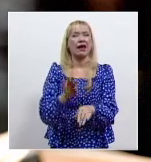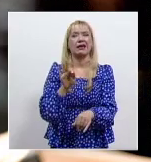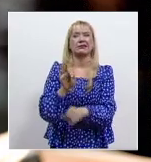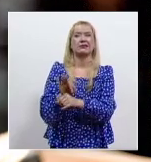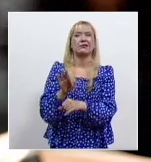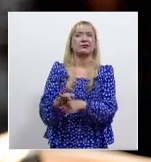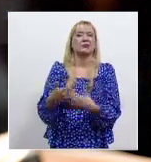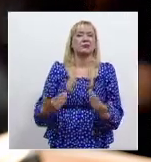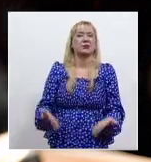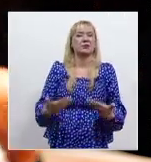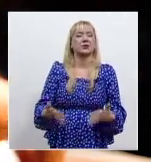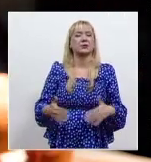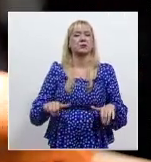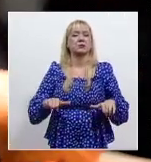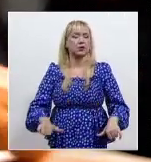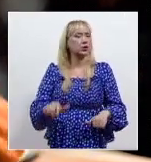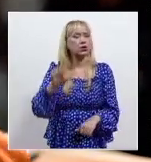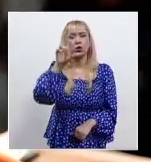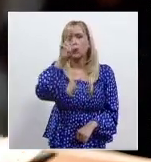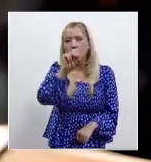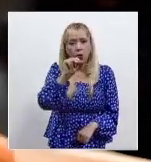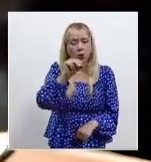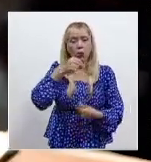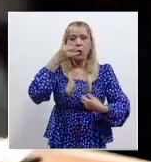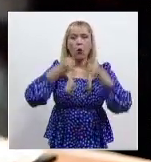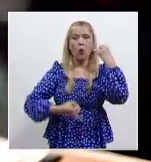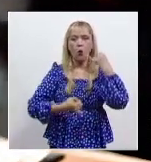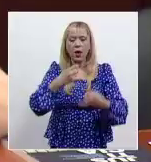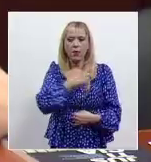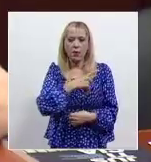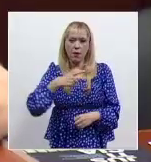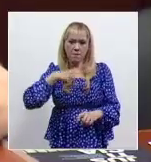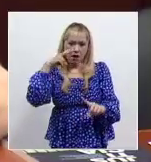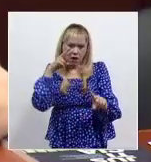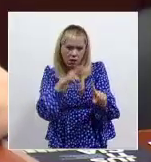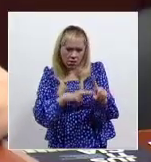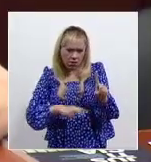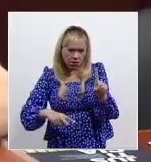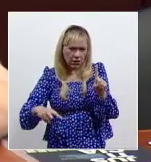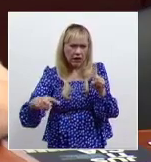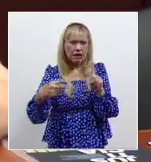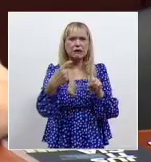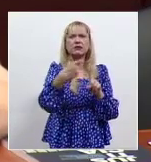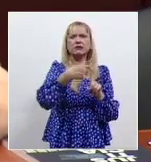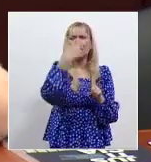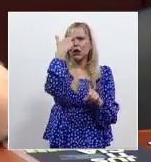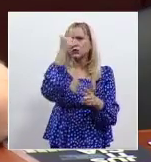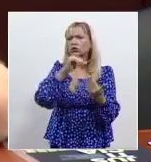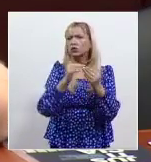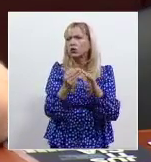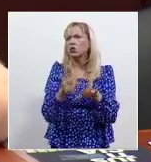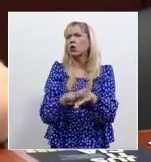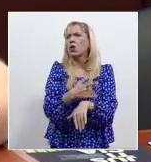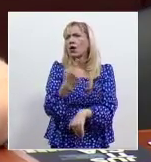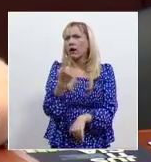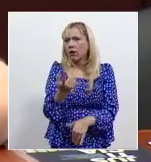juzgadora entiende el contexto en que se cometió el hecho delictivo. Margarita Beatriz Luna Ramos, ministra en retiro, planteó